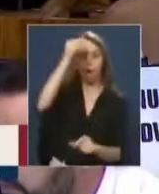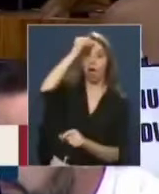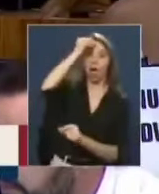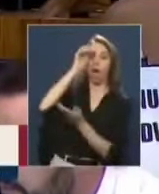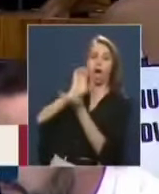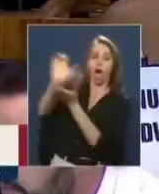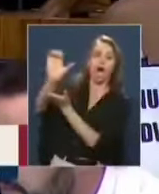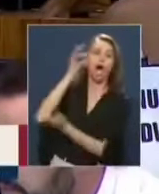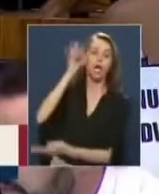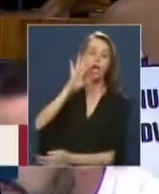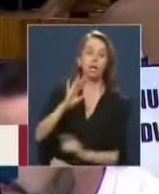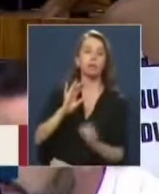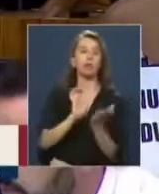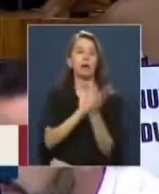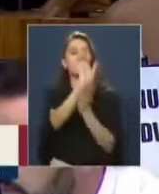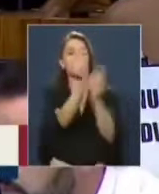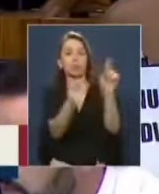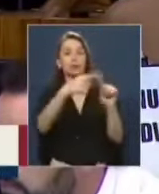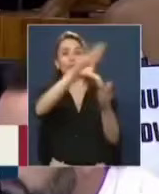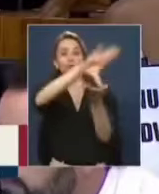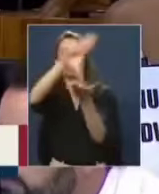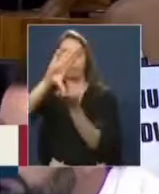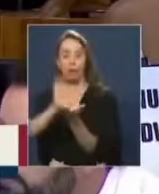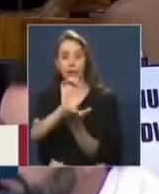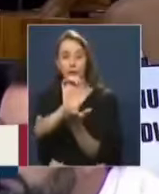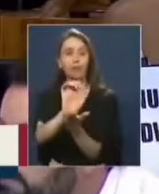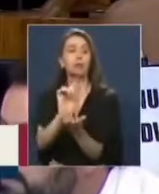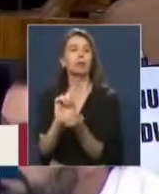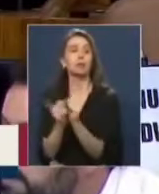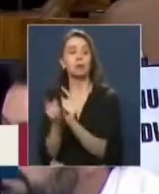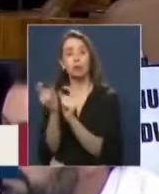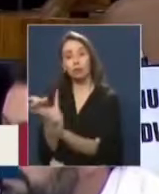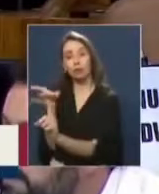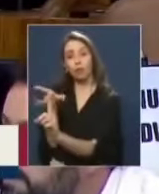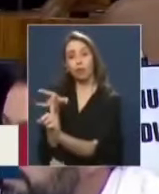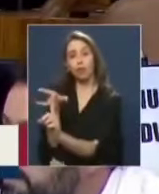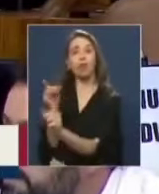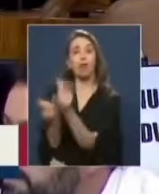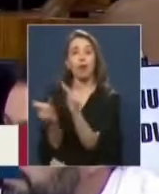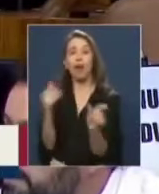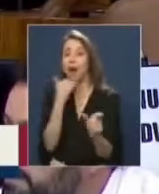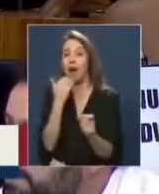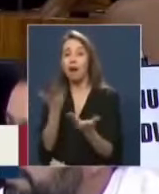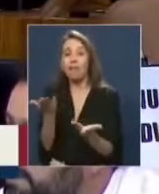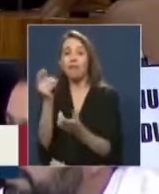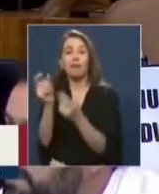la xenofobia y la instrumentalización de un sector precarizado y vulnerable de la población.